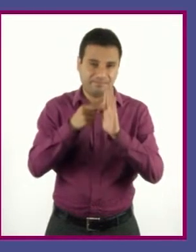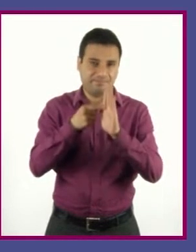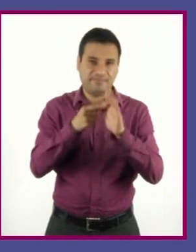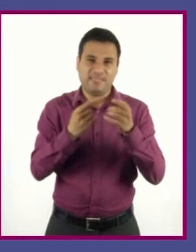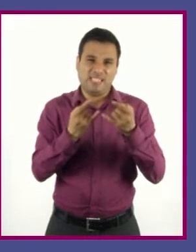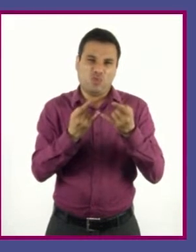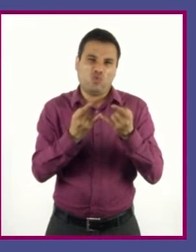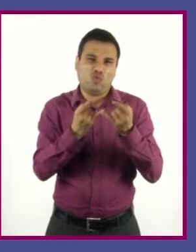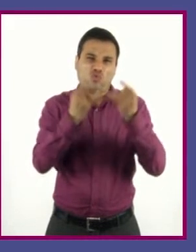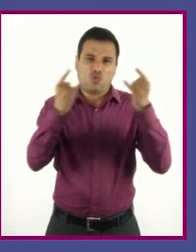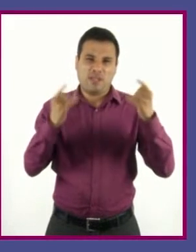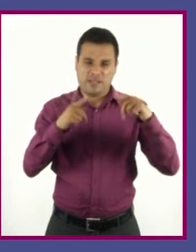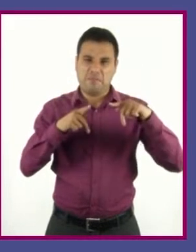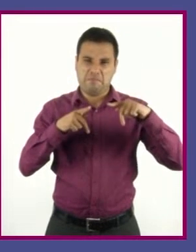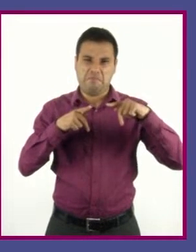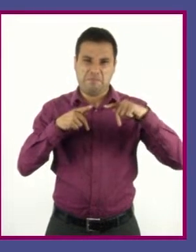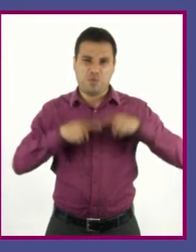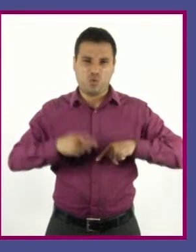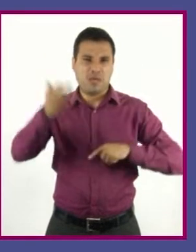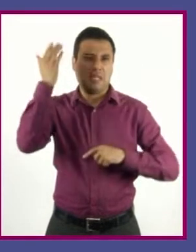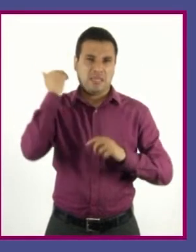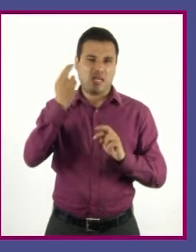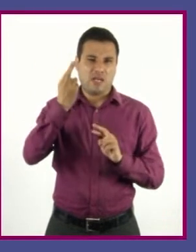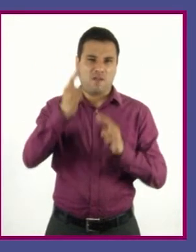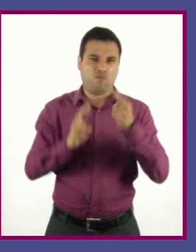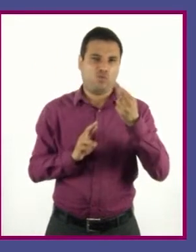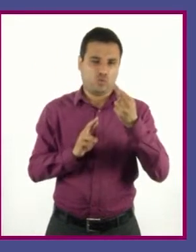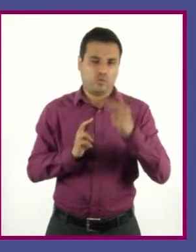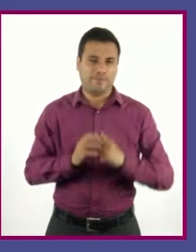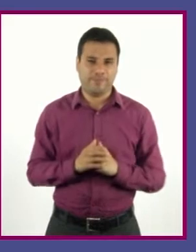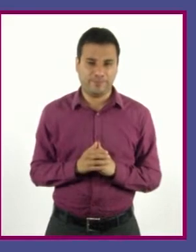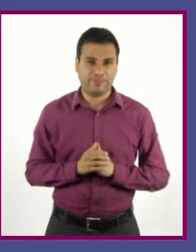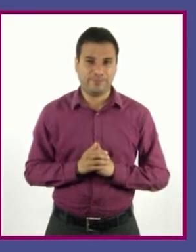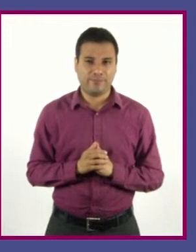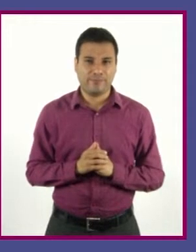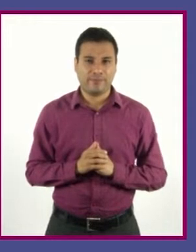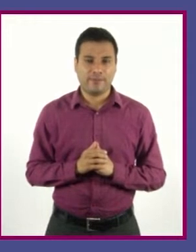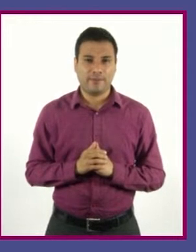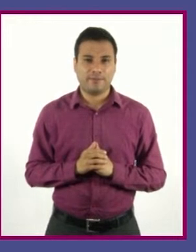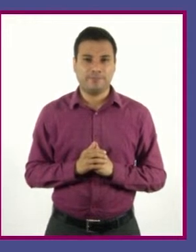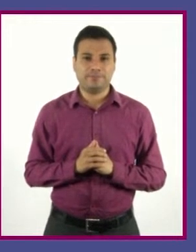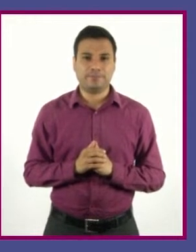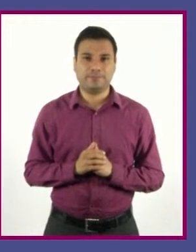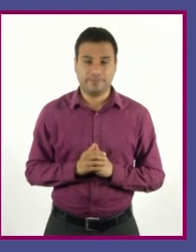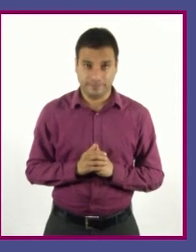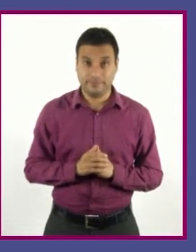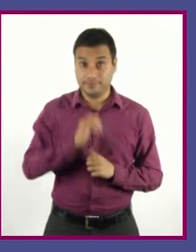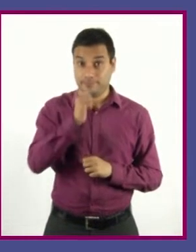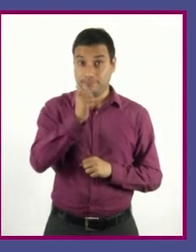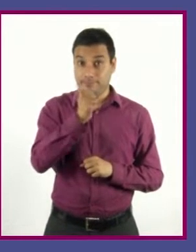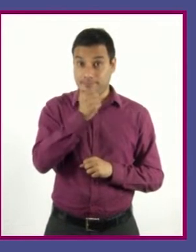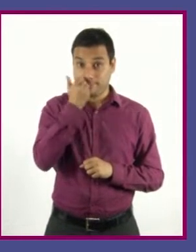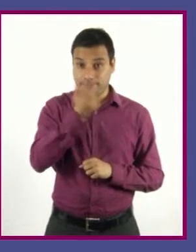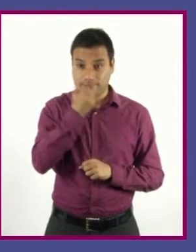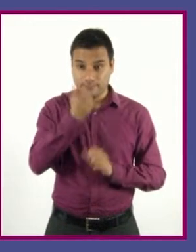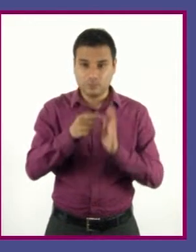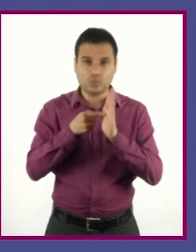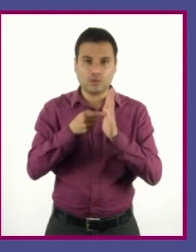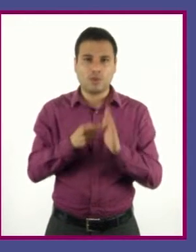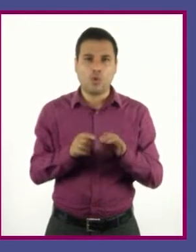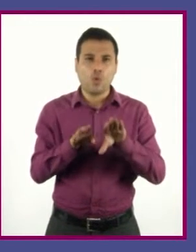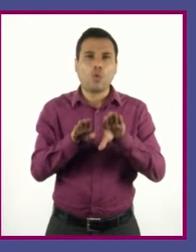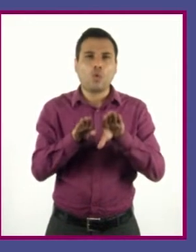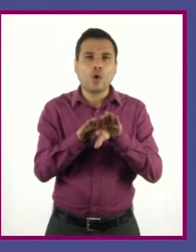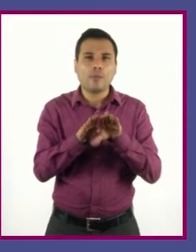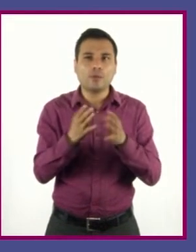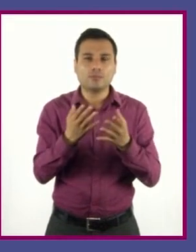personaje importante de la época revolucionaria que quiere plantearlo a sus alumnos de una forma que les